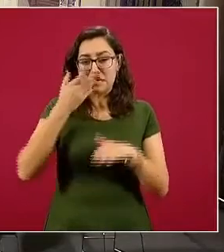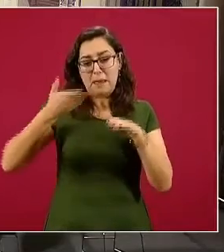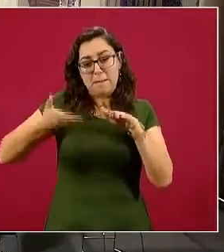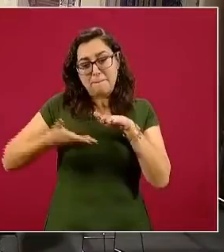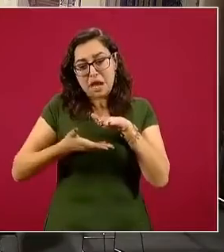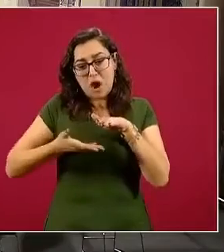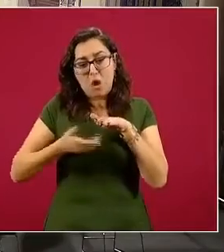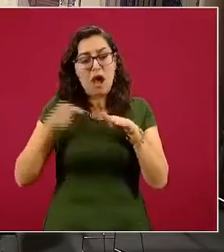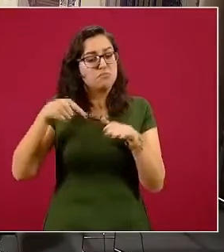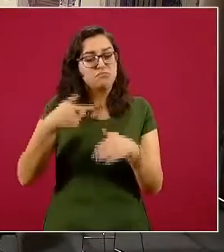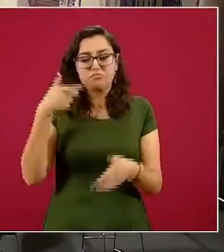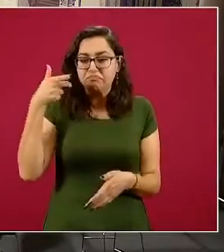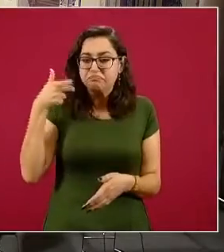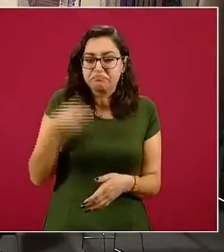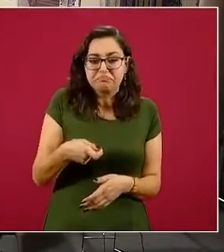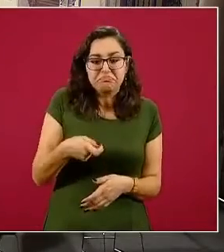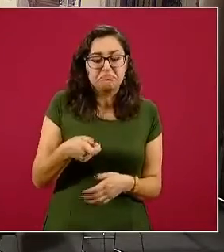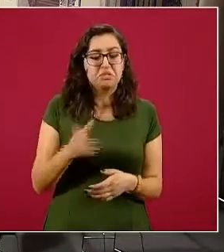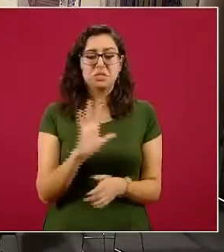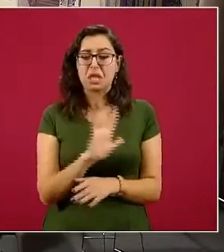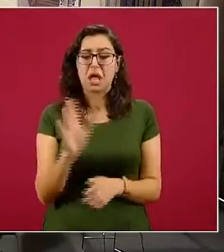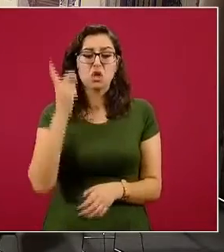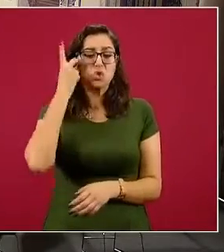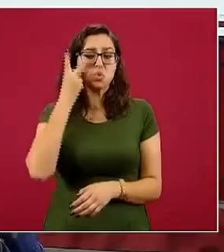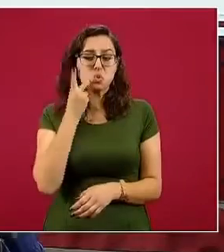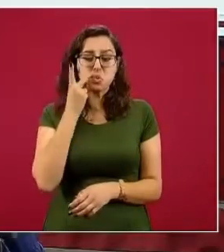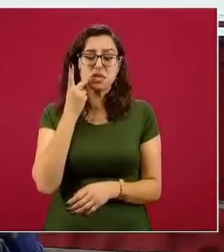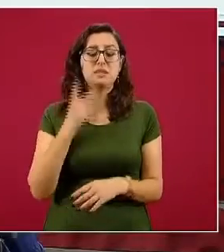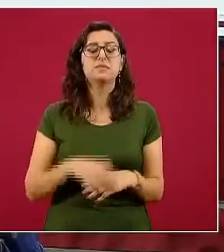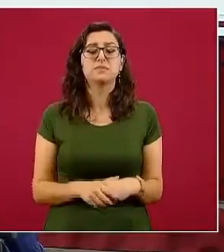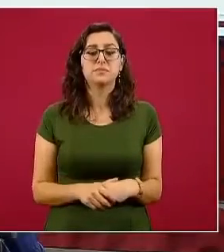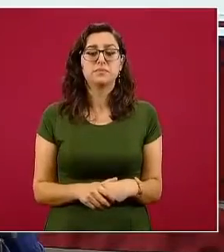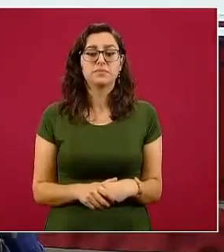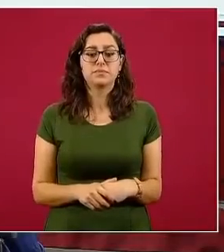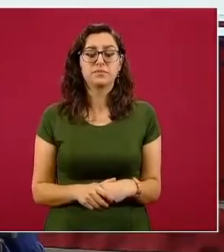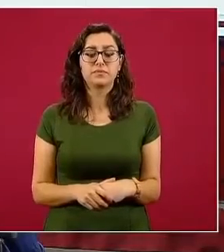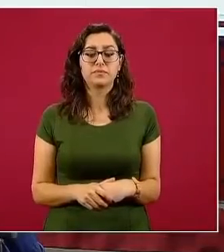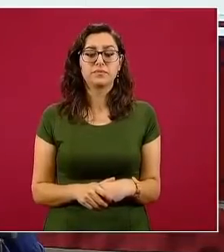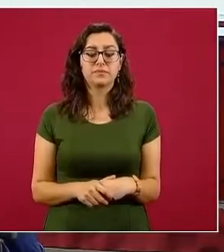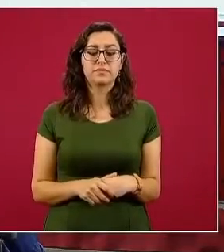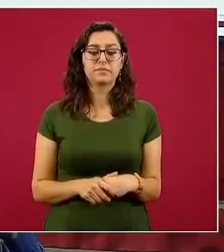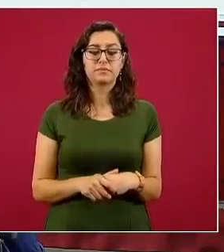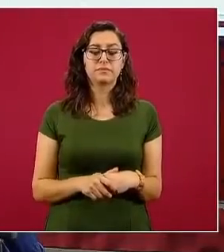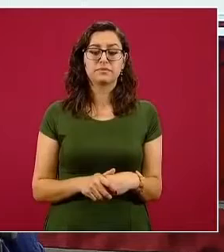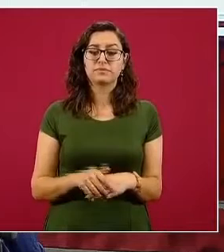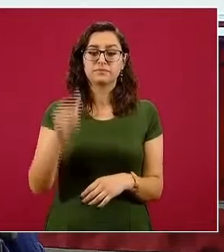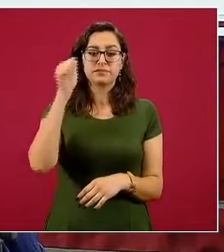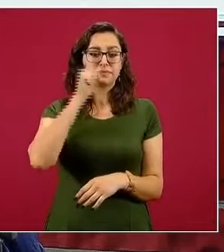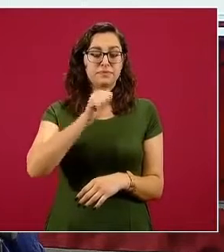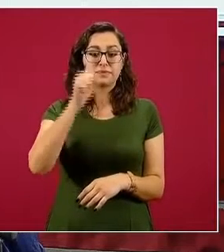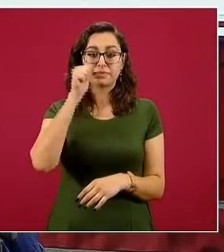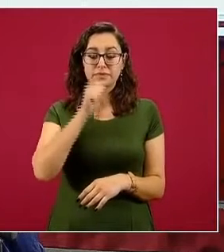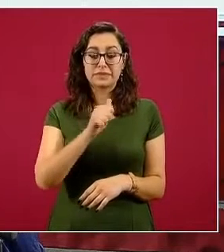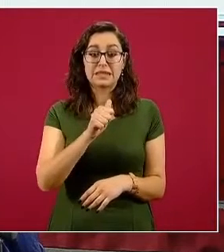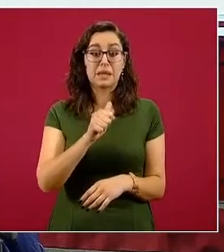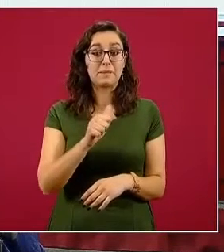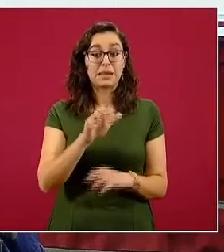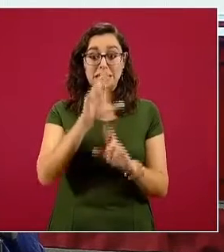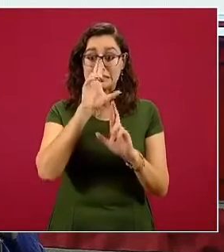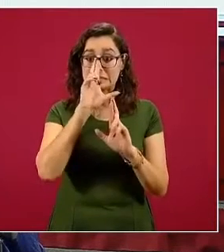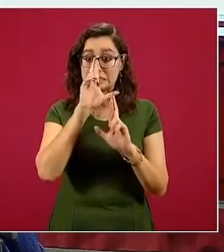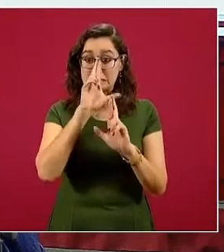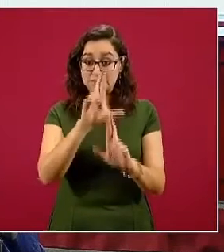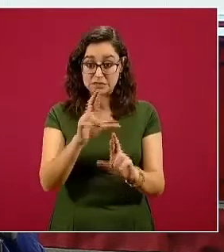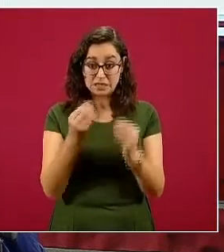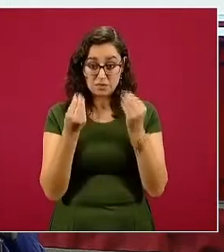trabajar. Se respeta mucho y siempre los testículos, que es lo que